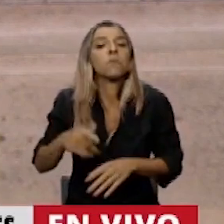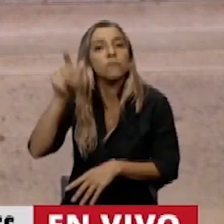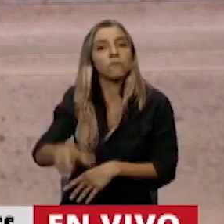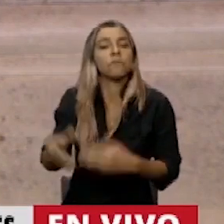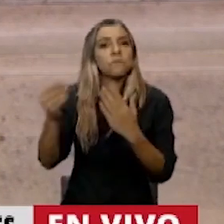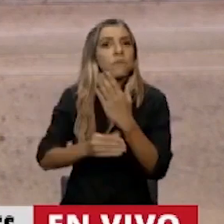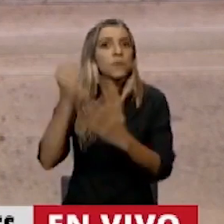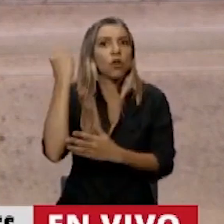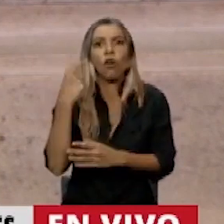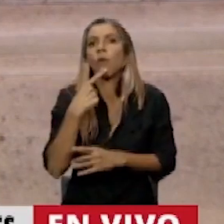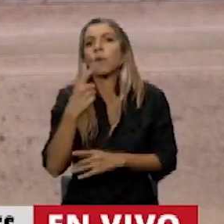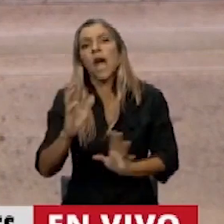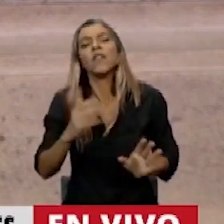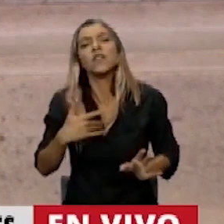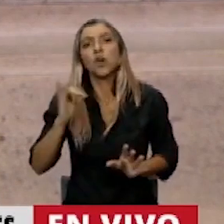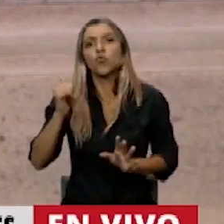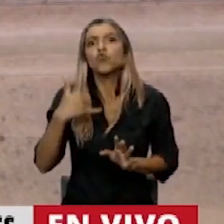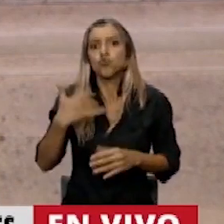FMI.